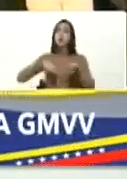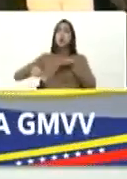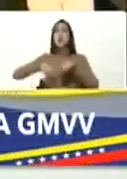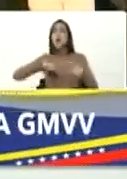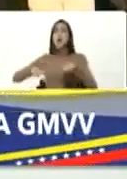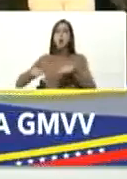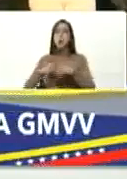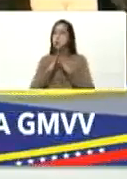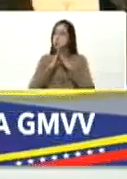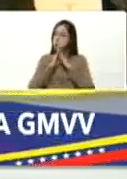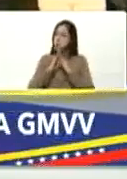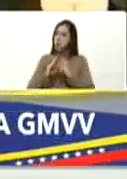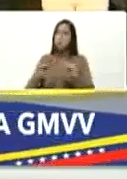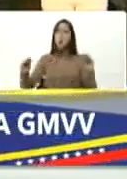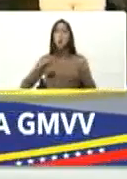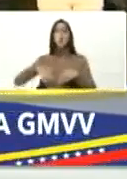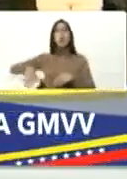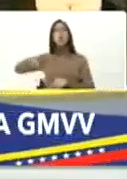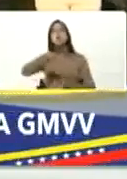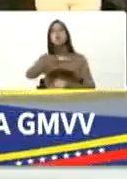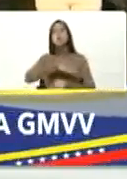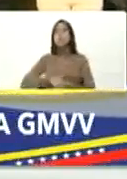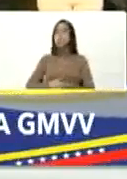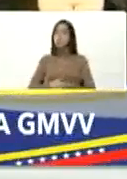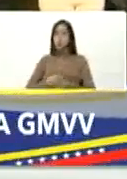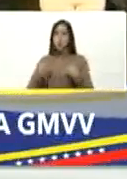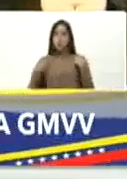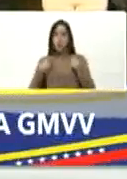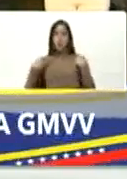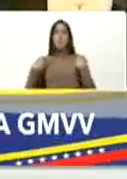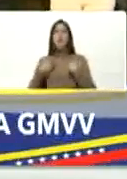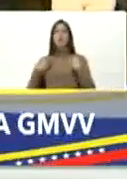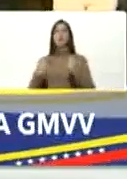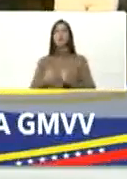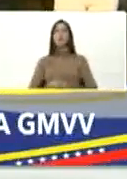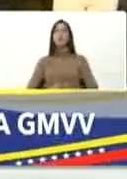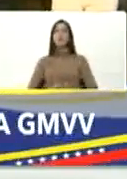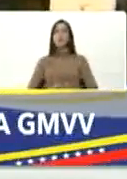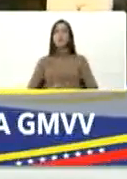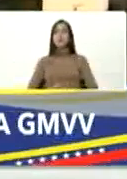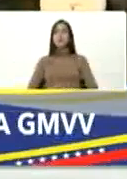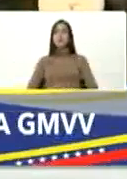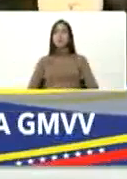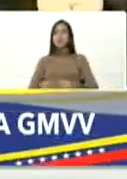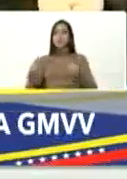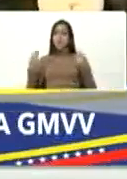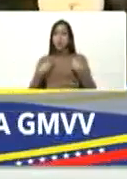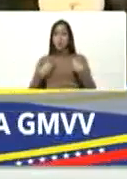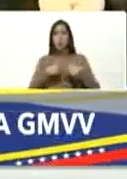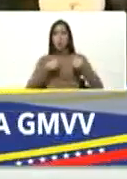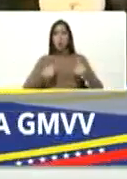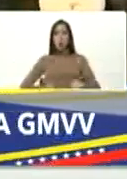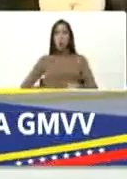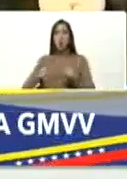a todo el pueblo del Llano. ¡Que viva el Llano venezolano! ¡Que viva Corazón